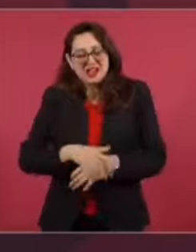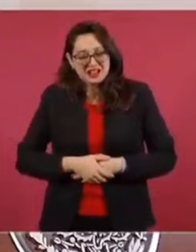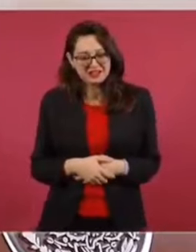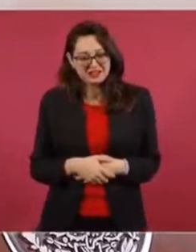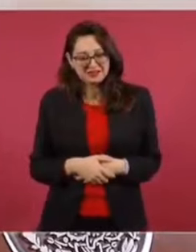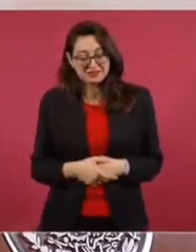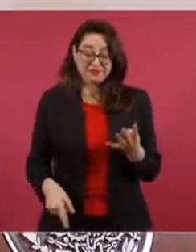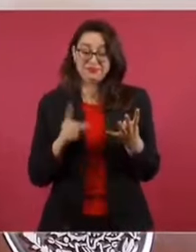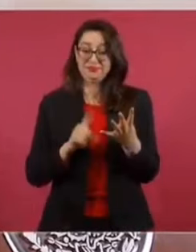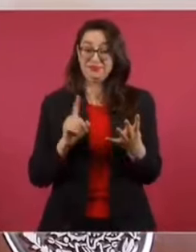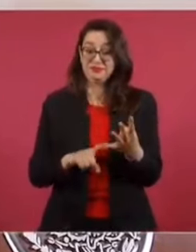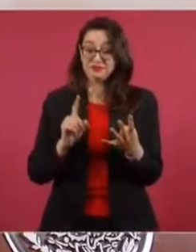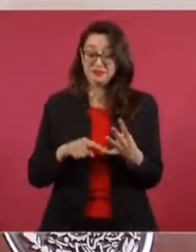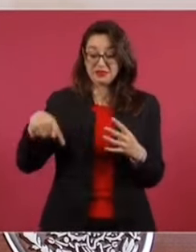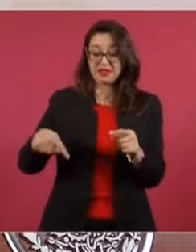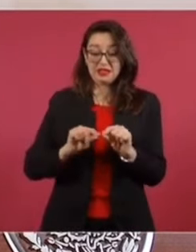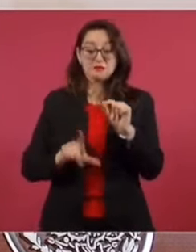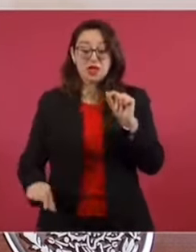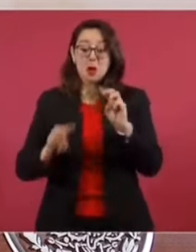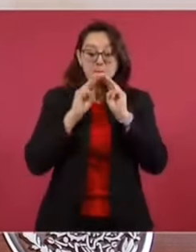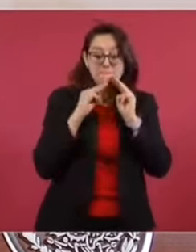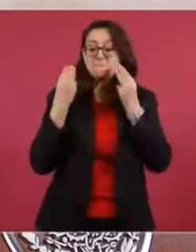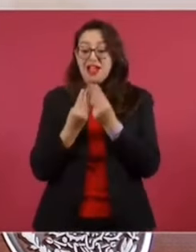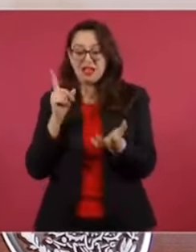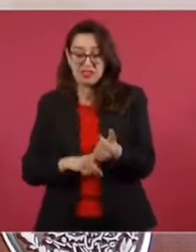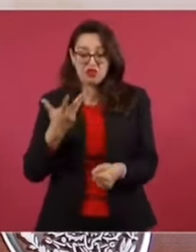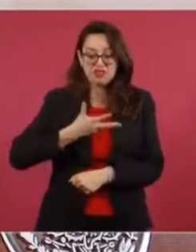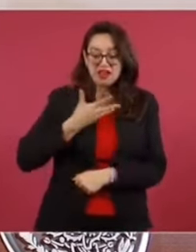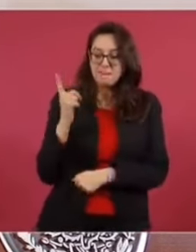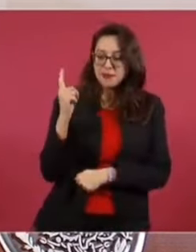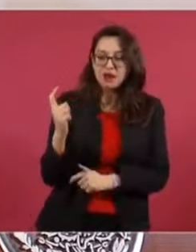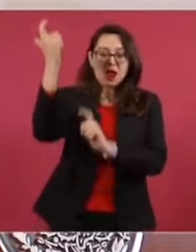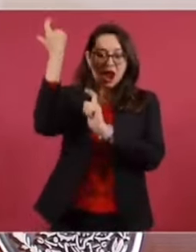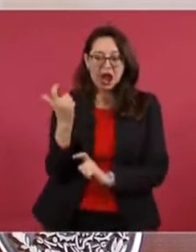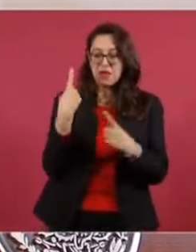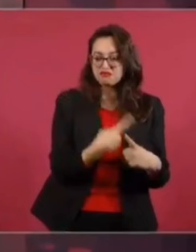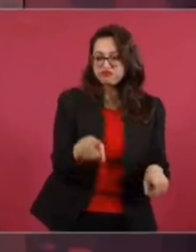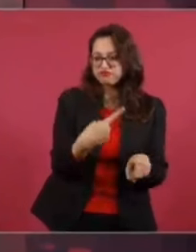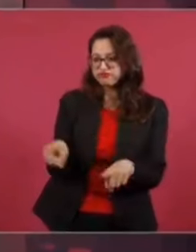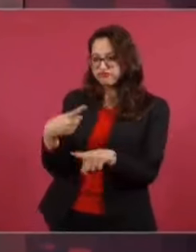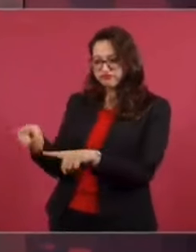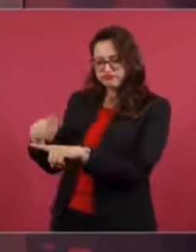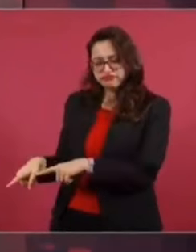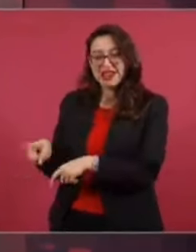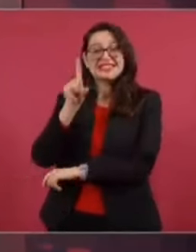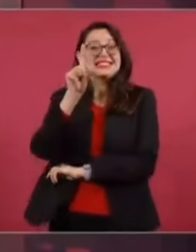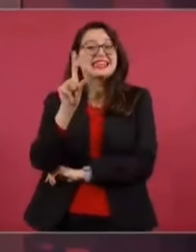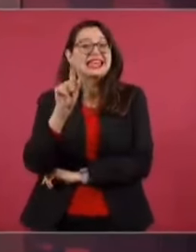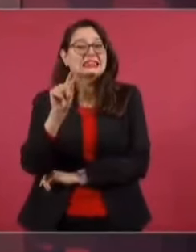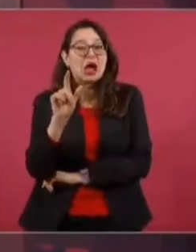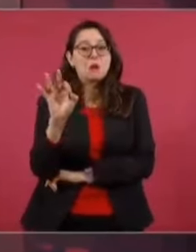de las armas que se utilizan en México para cometer delitos,